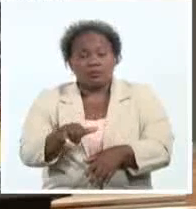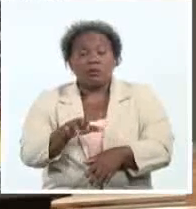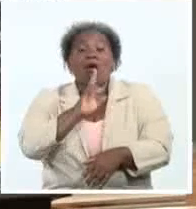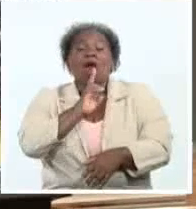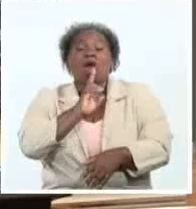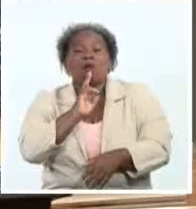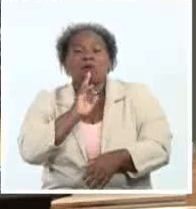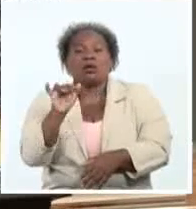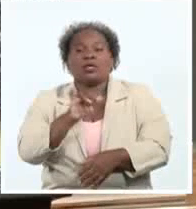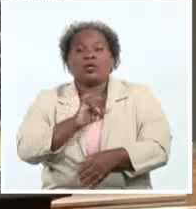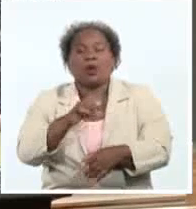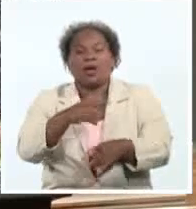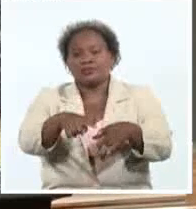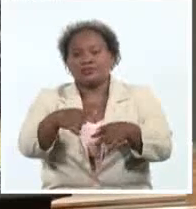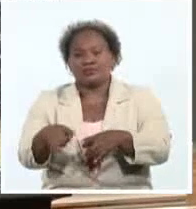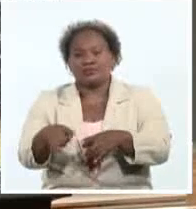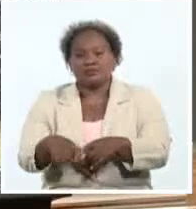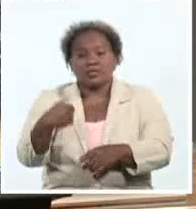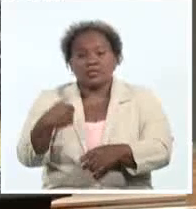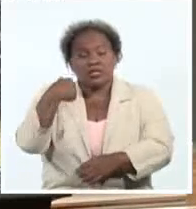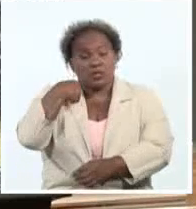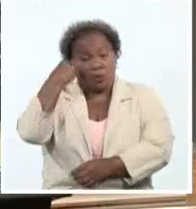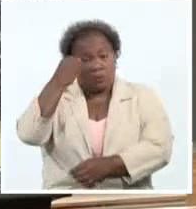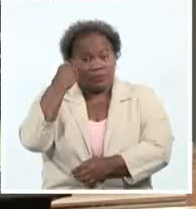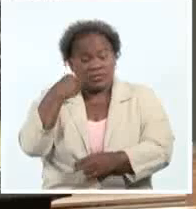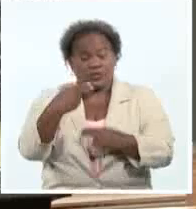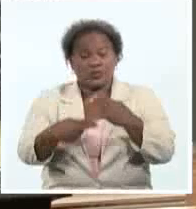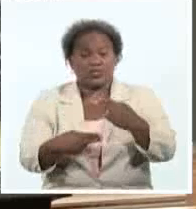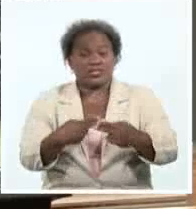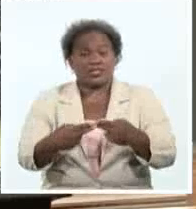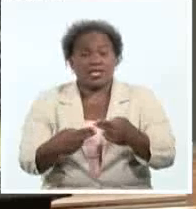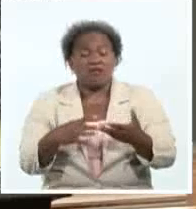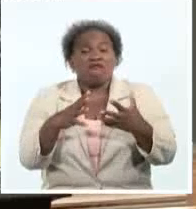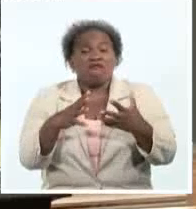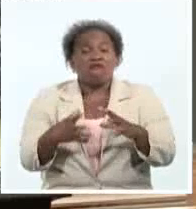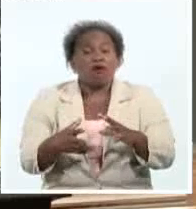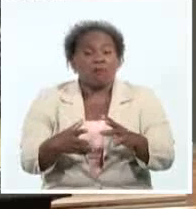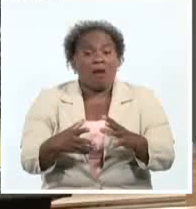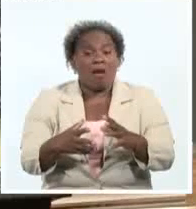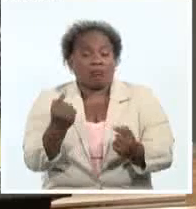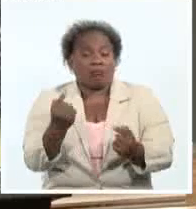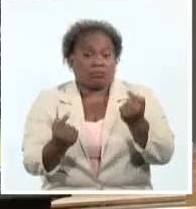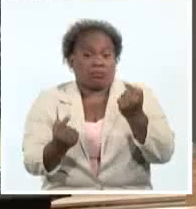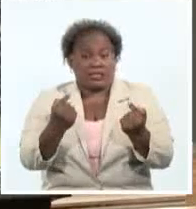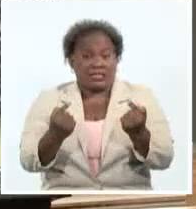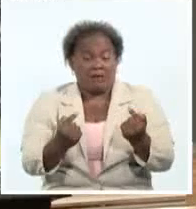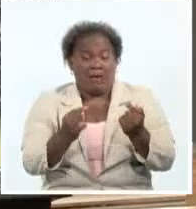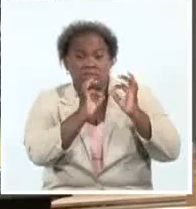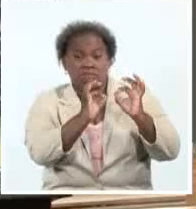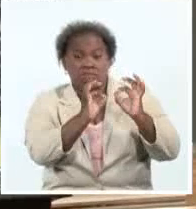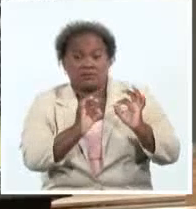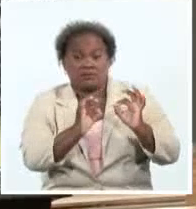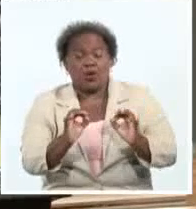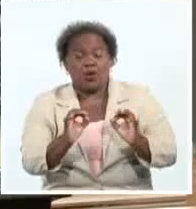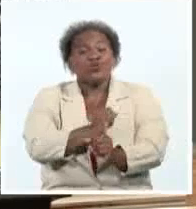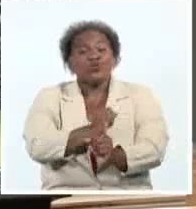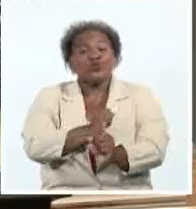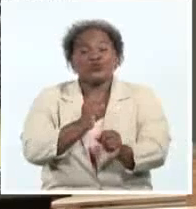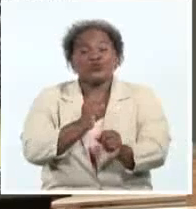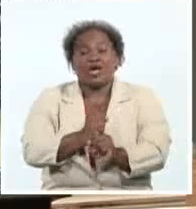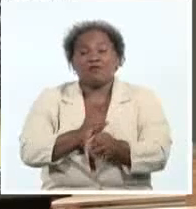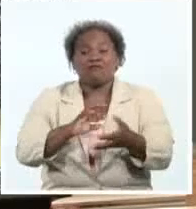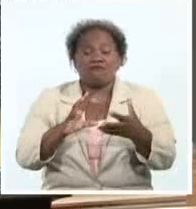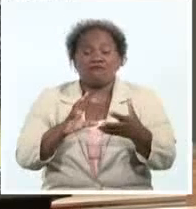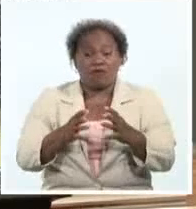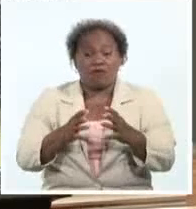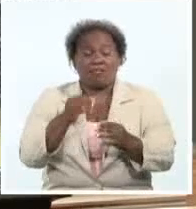con el tema de otras. Yo creo que hay que elaborar estrategias específicas y utilizar variantes específicas para poder llegar a